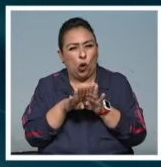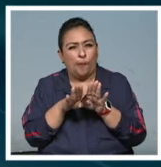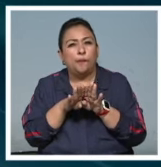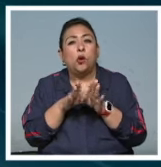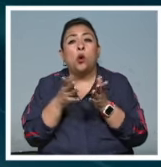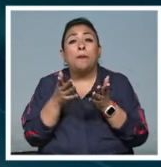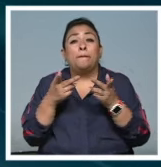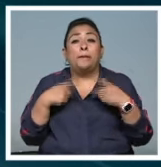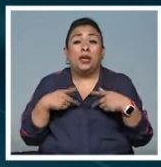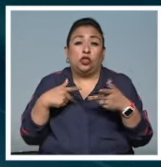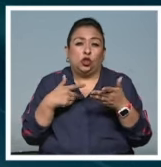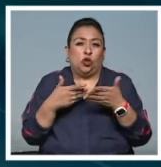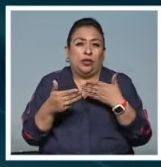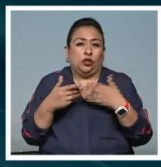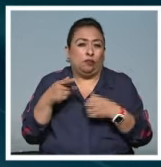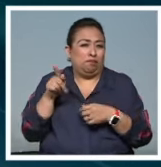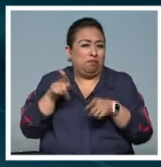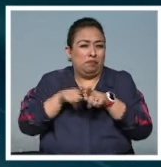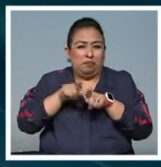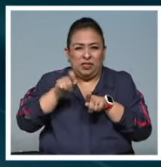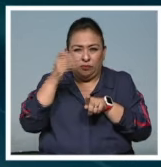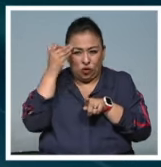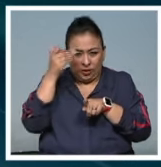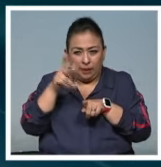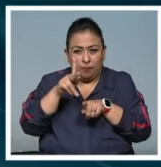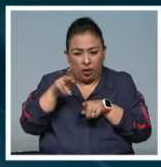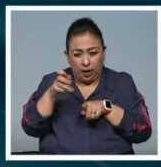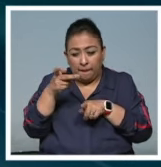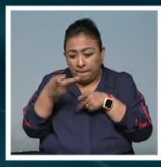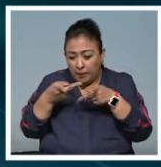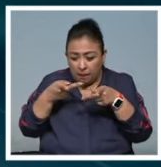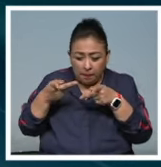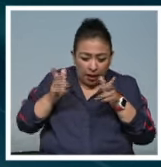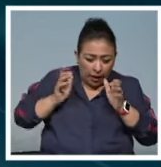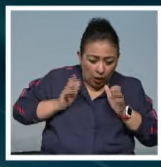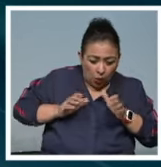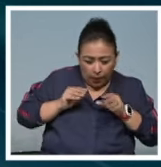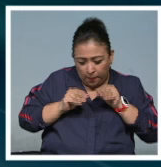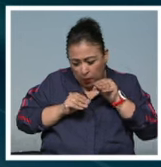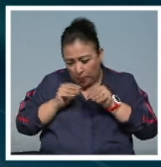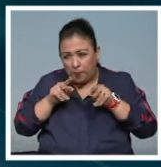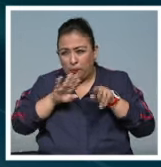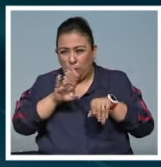los contemporáneos de Pakal prepararon el cuerpo,